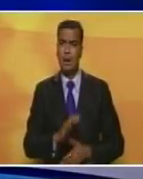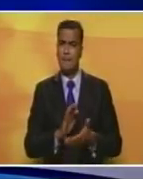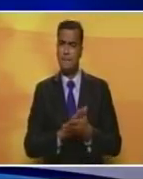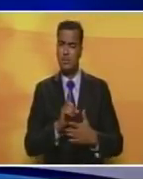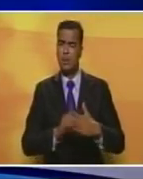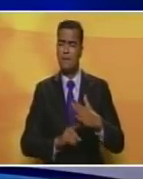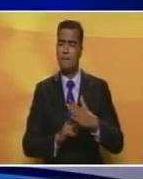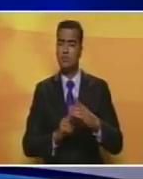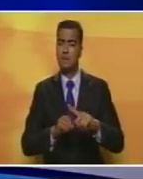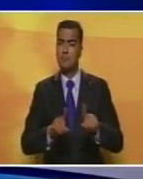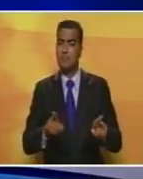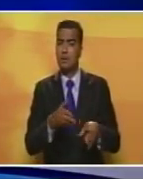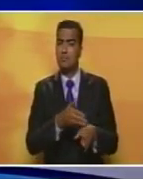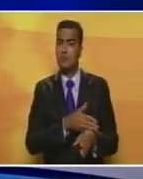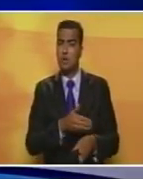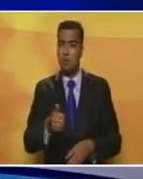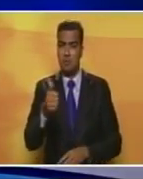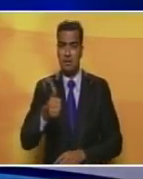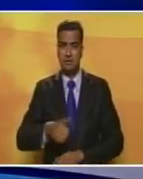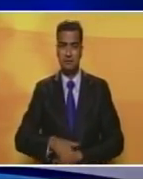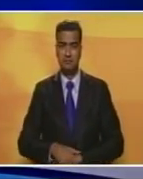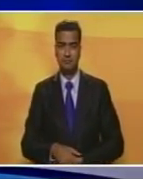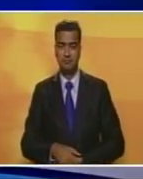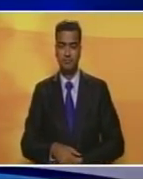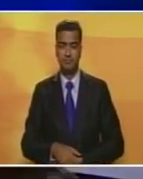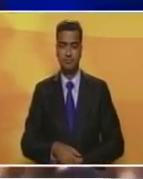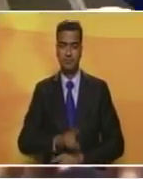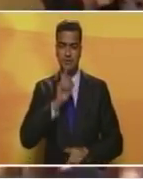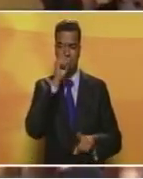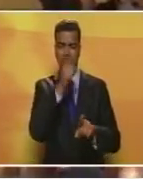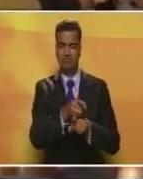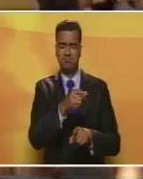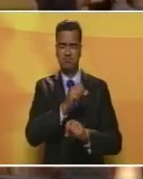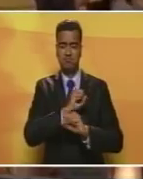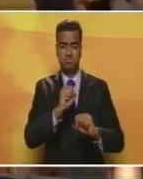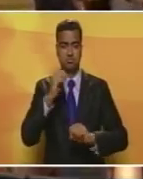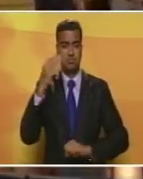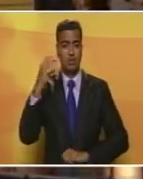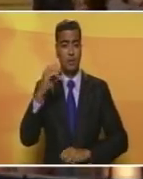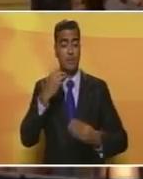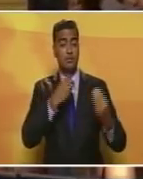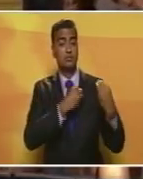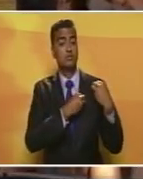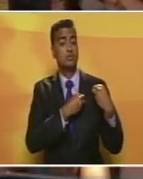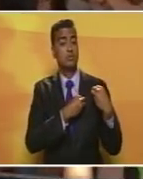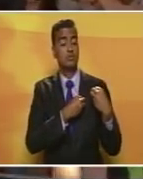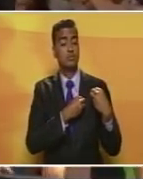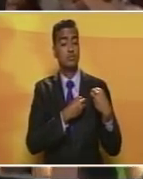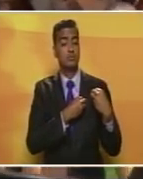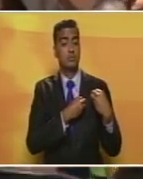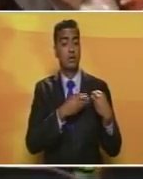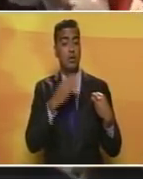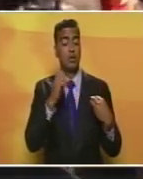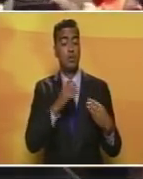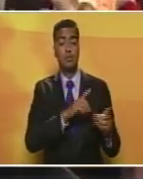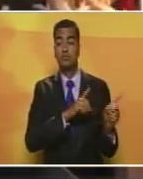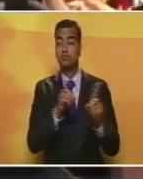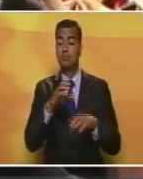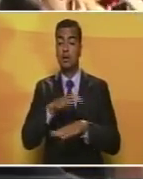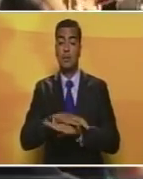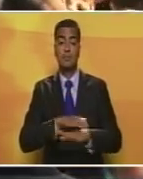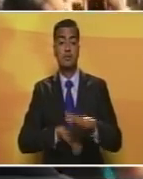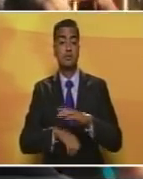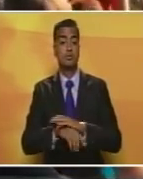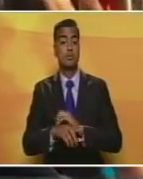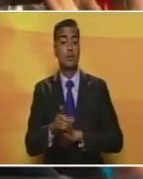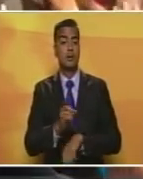El escrito fue presentado ante el Tribunal Tercero de Control de Vargas, instancia a la cual se le requirió la admisión de la acusación y la orden de